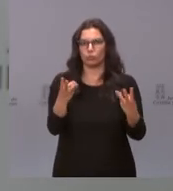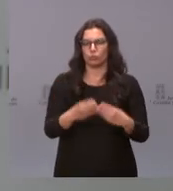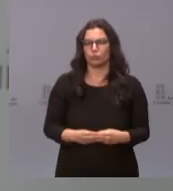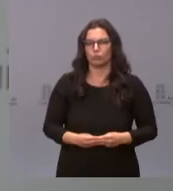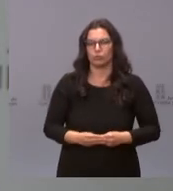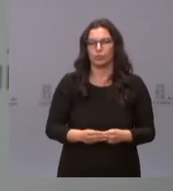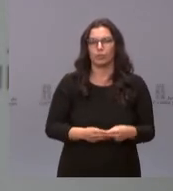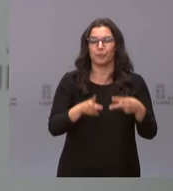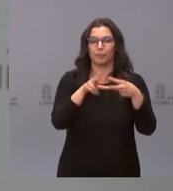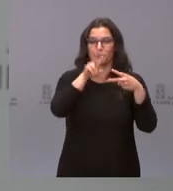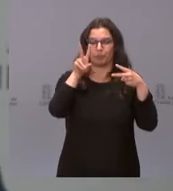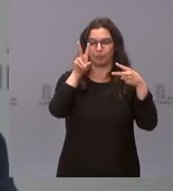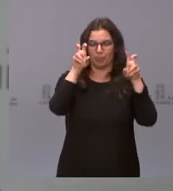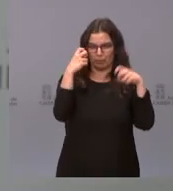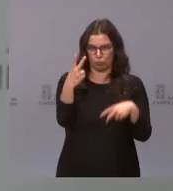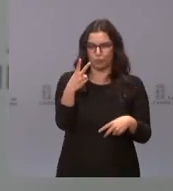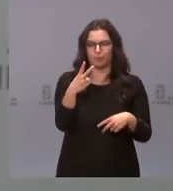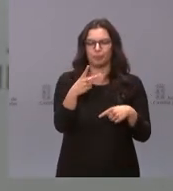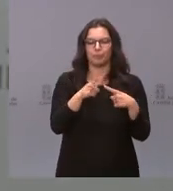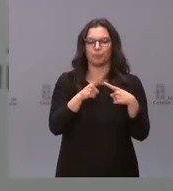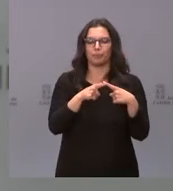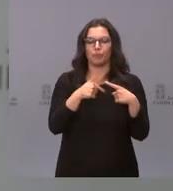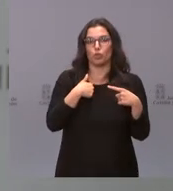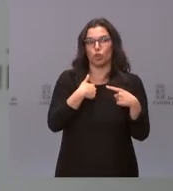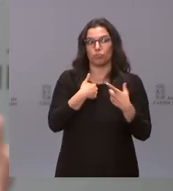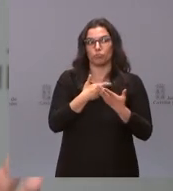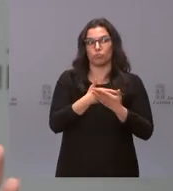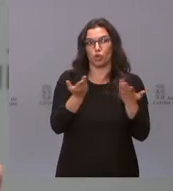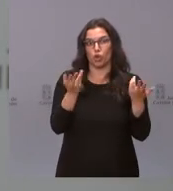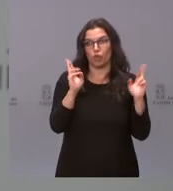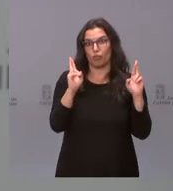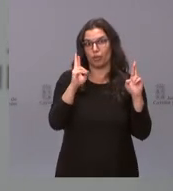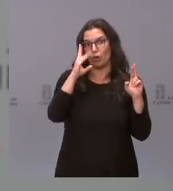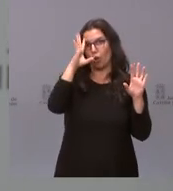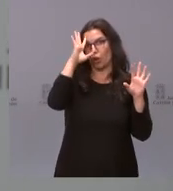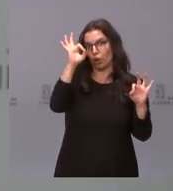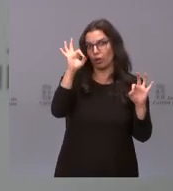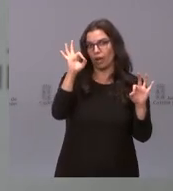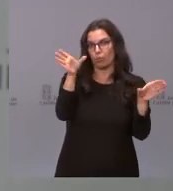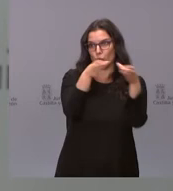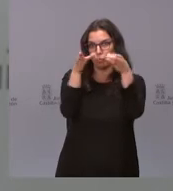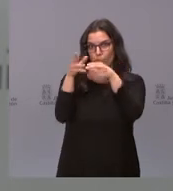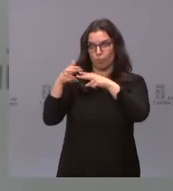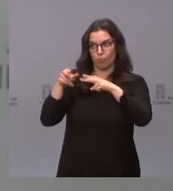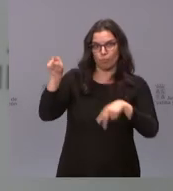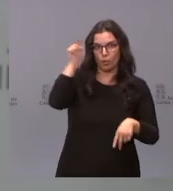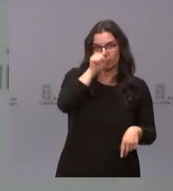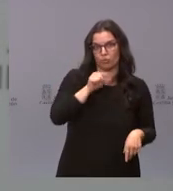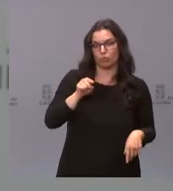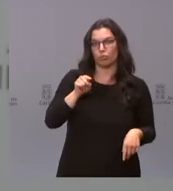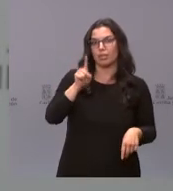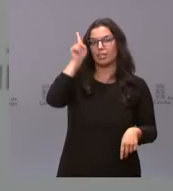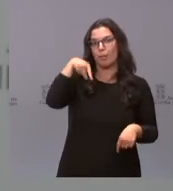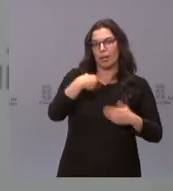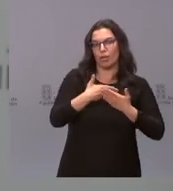dos cuestiones yo confío en la coherencia de las fuerzas políticas y confío la